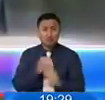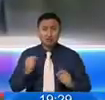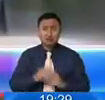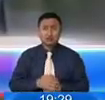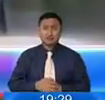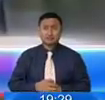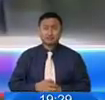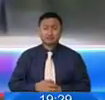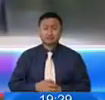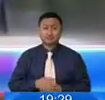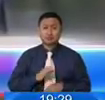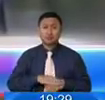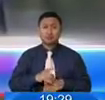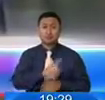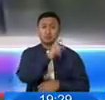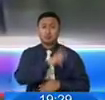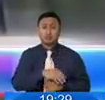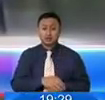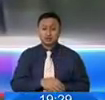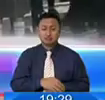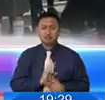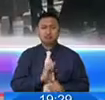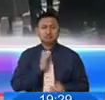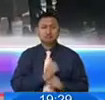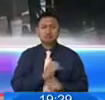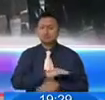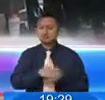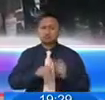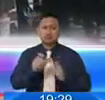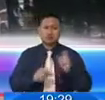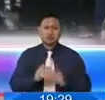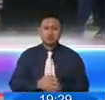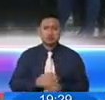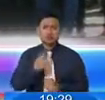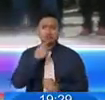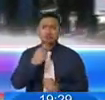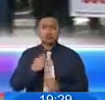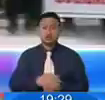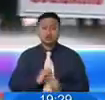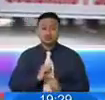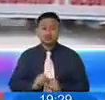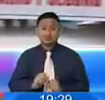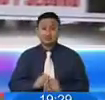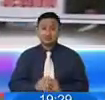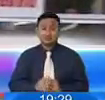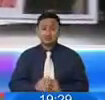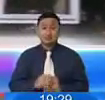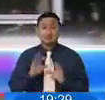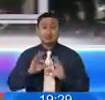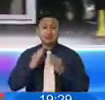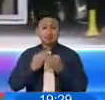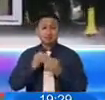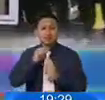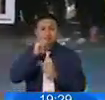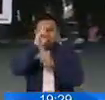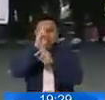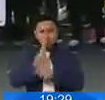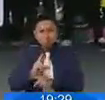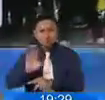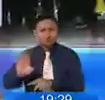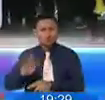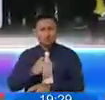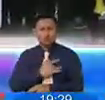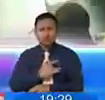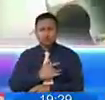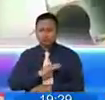desató el autor del asesinato. El reclamo vino de todos lados, hablan que vulneraron los sentimientos de la familia y de toda